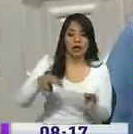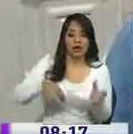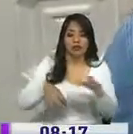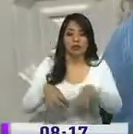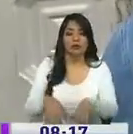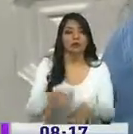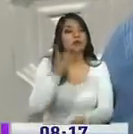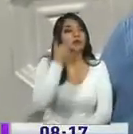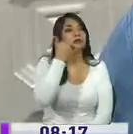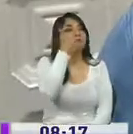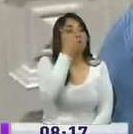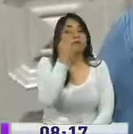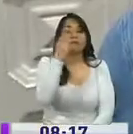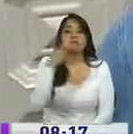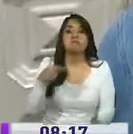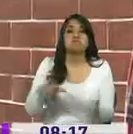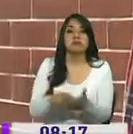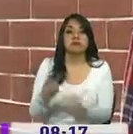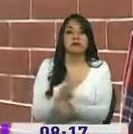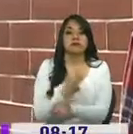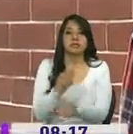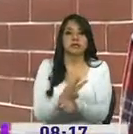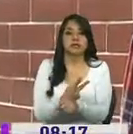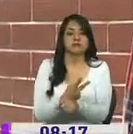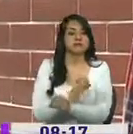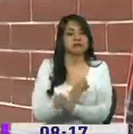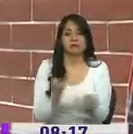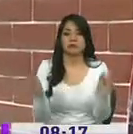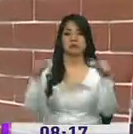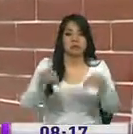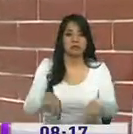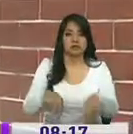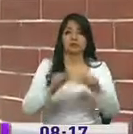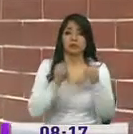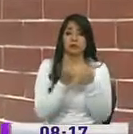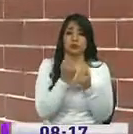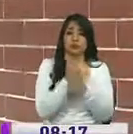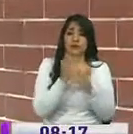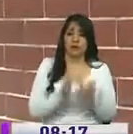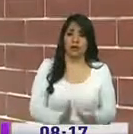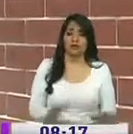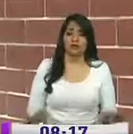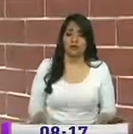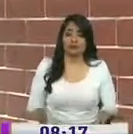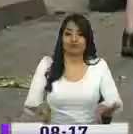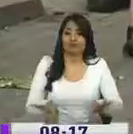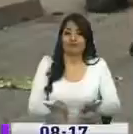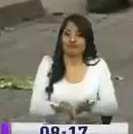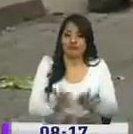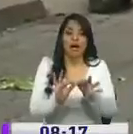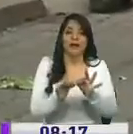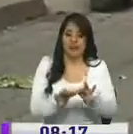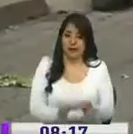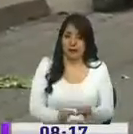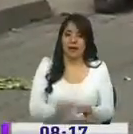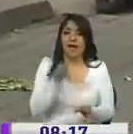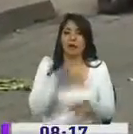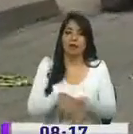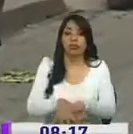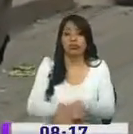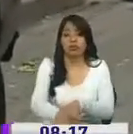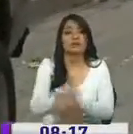llamado mil veces y no viene un grupo de trabajadores vinieron y pusieron la tubería después